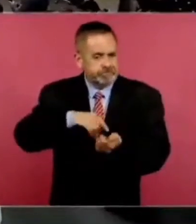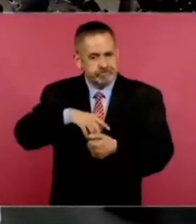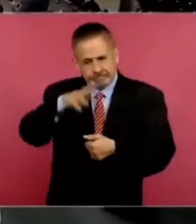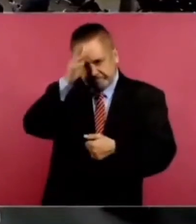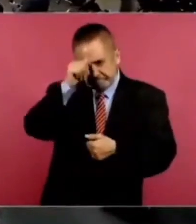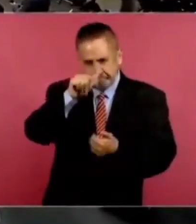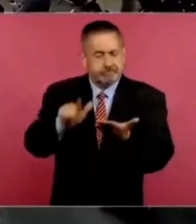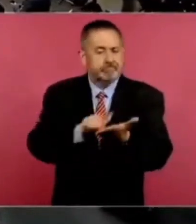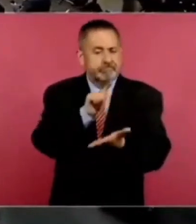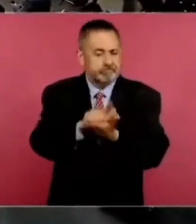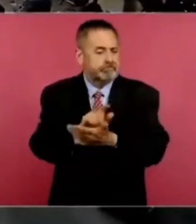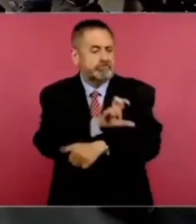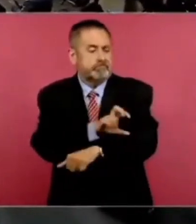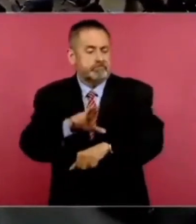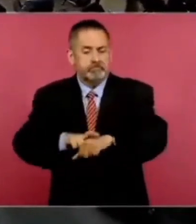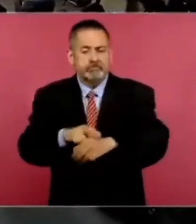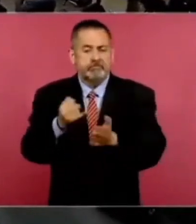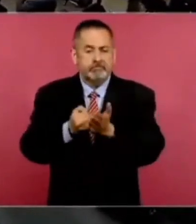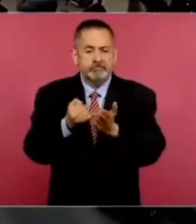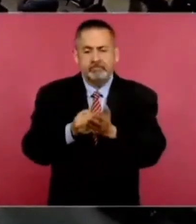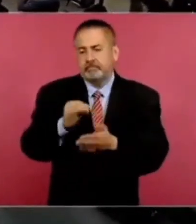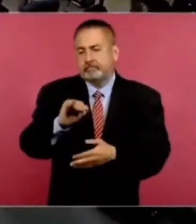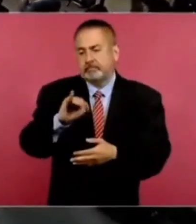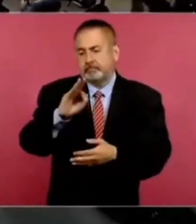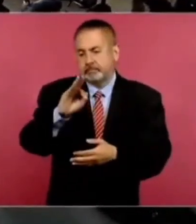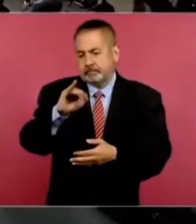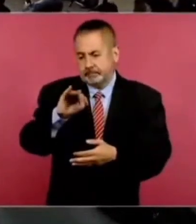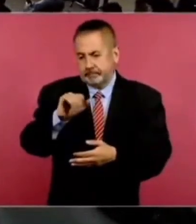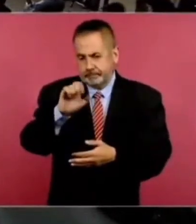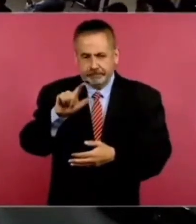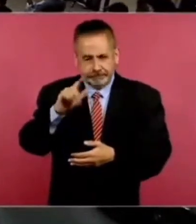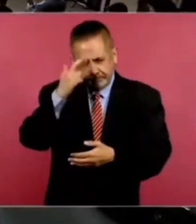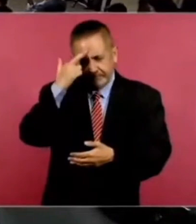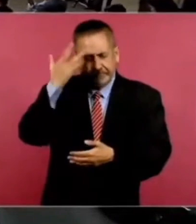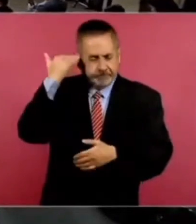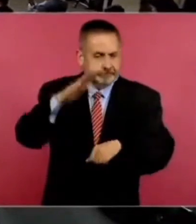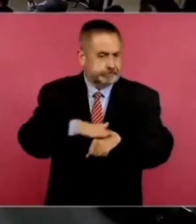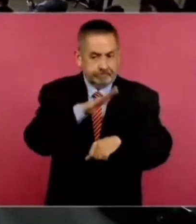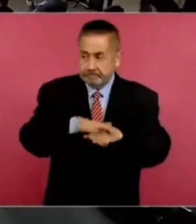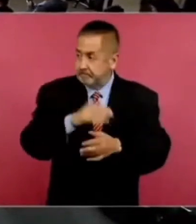la ley de coordinación fiscal, cuando se aprobó,